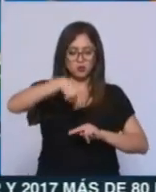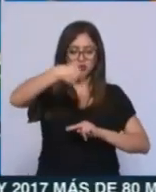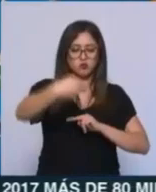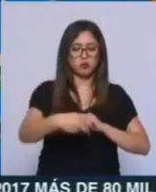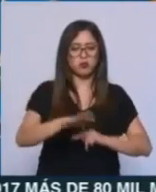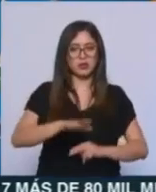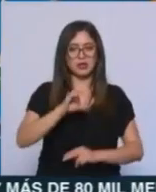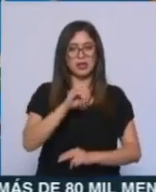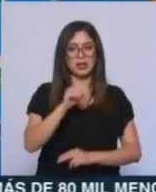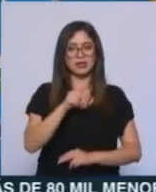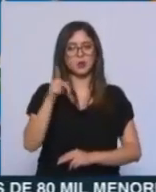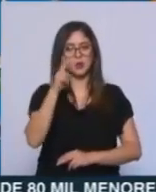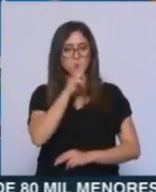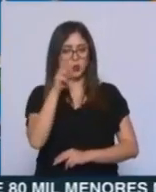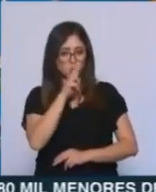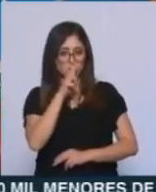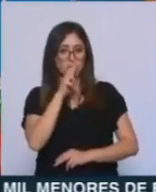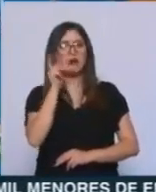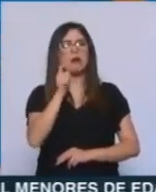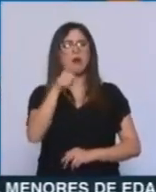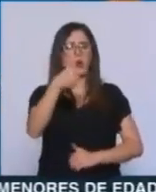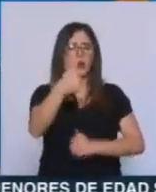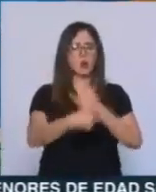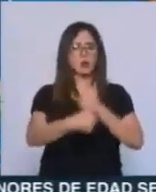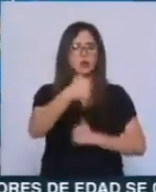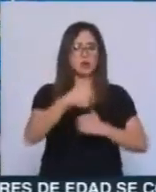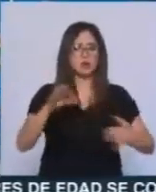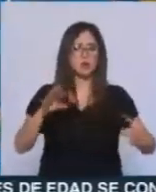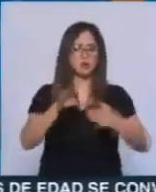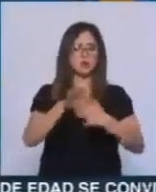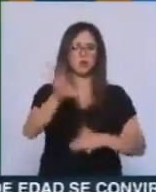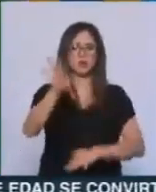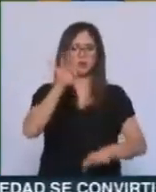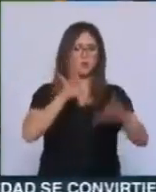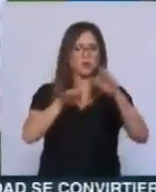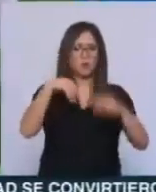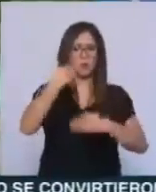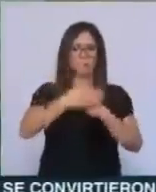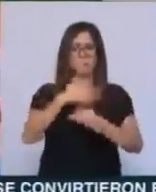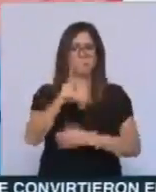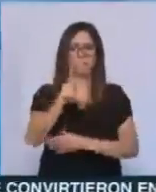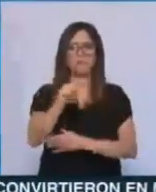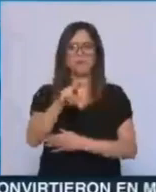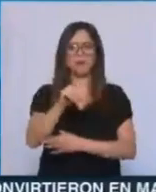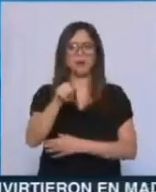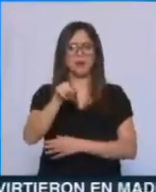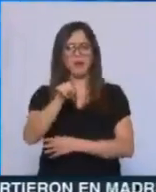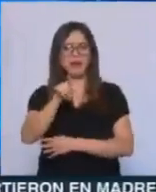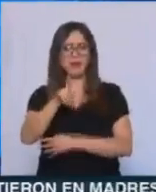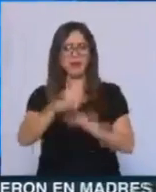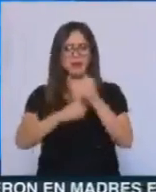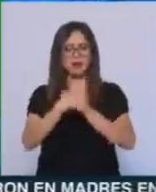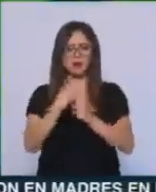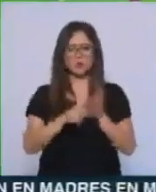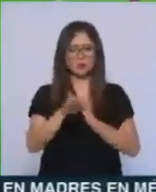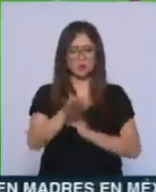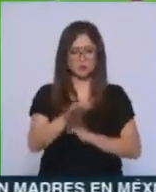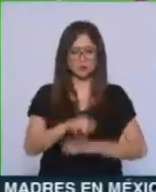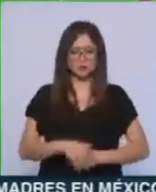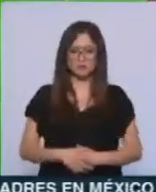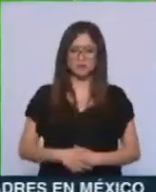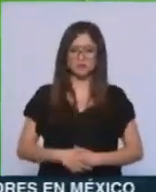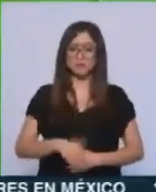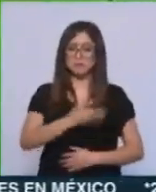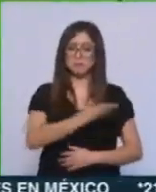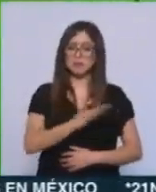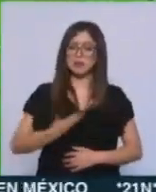celebra en Kazán, Rusia. Esta competencia suma unidades para ser parte del selectivo que acuda a Panamericanos de Lima 2019.